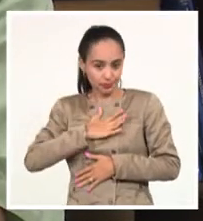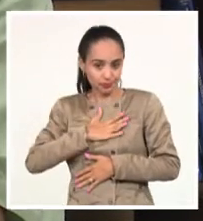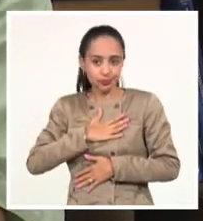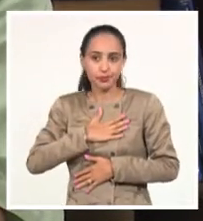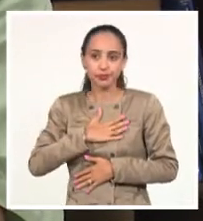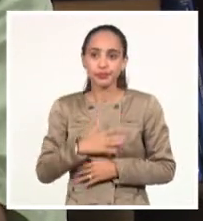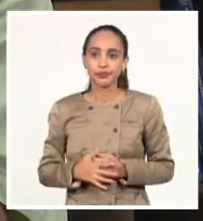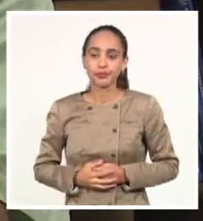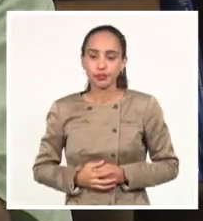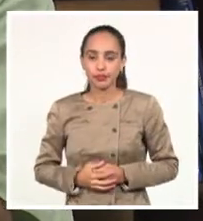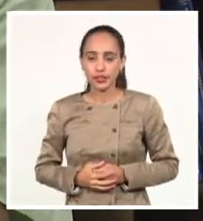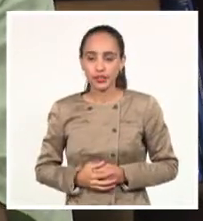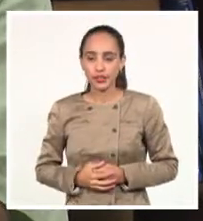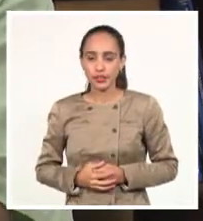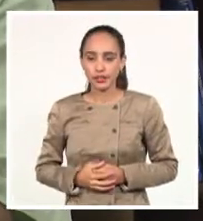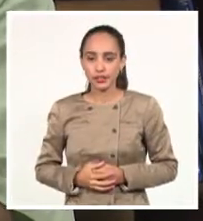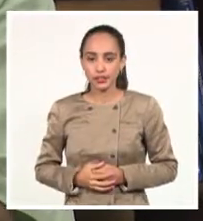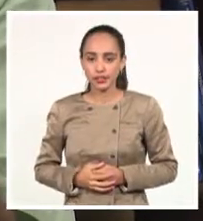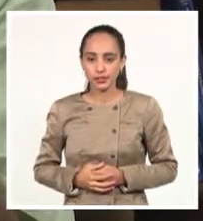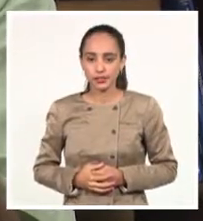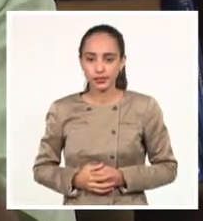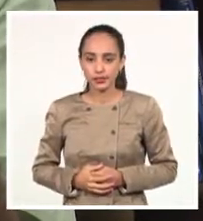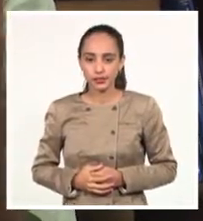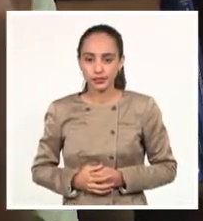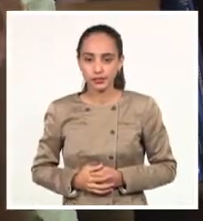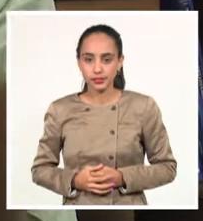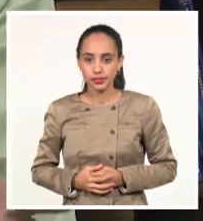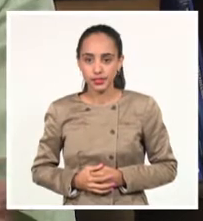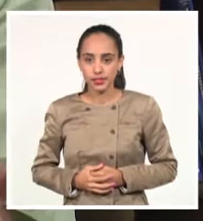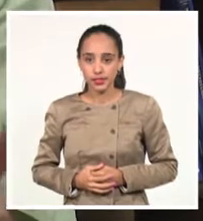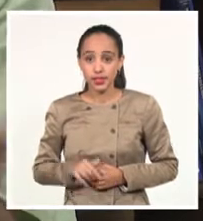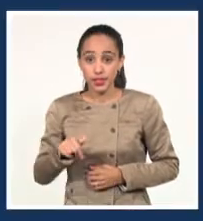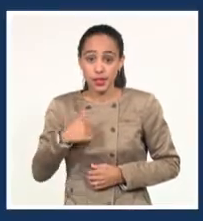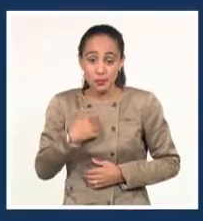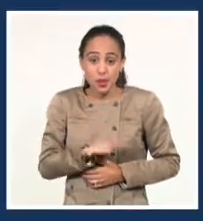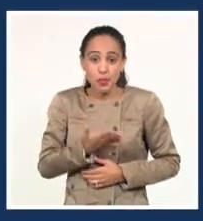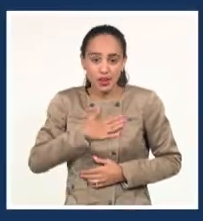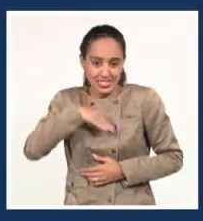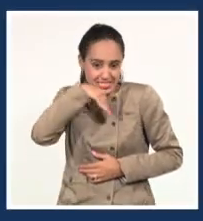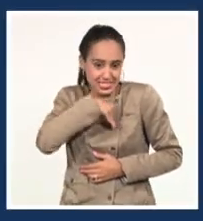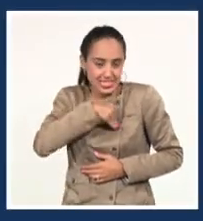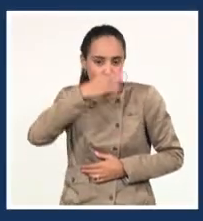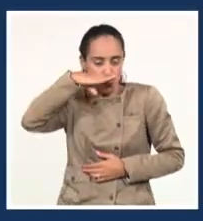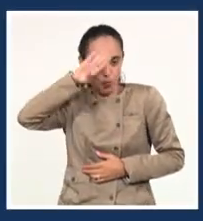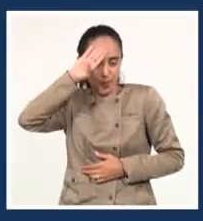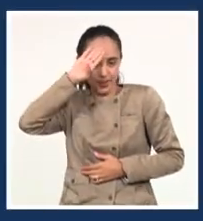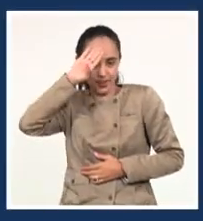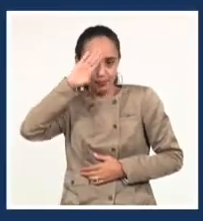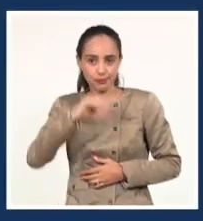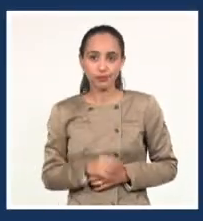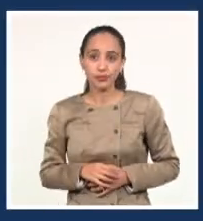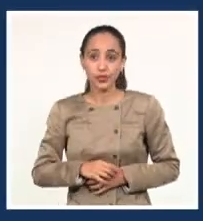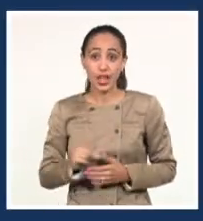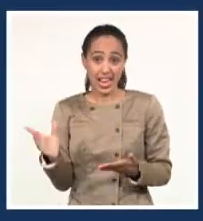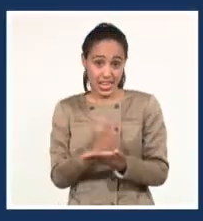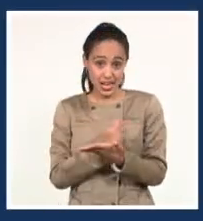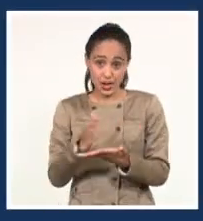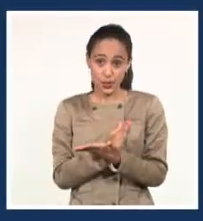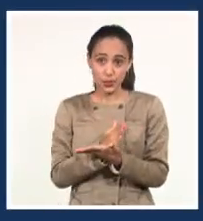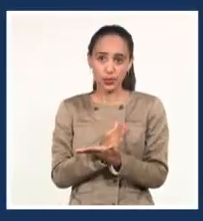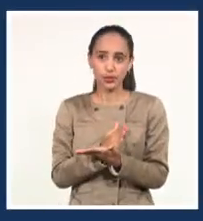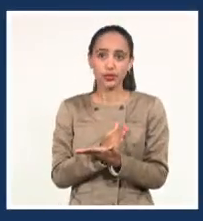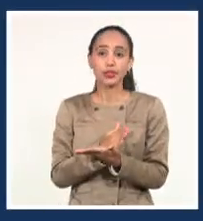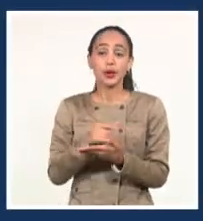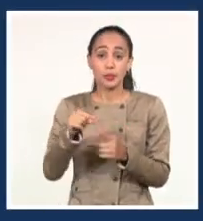la proyección, el sentido de la cubanidad. Uno de sus textos cimeros son los varios tomos